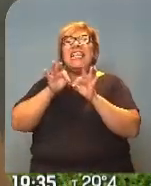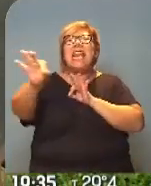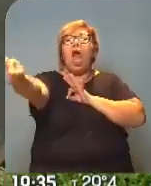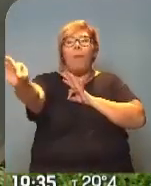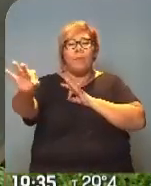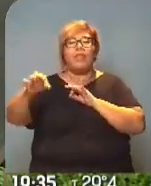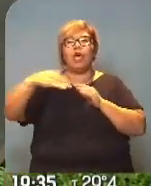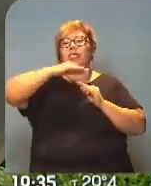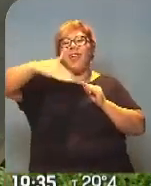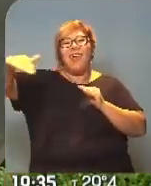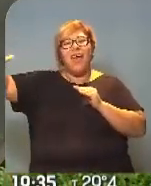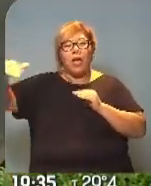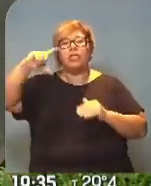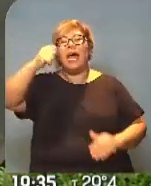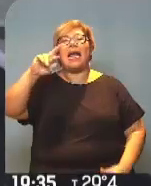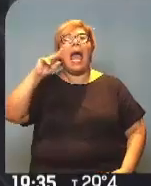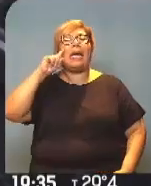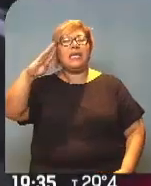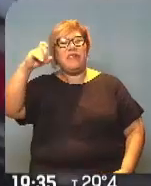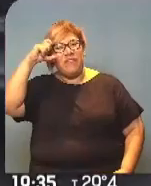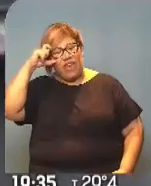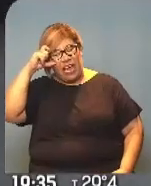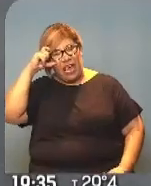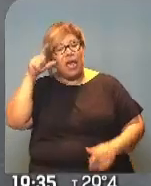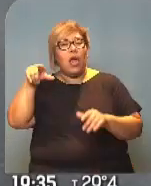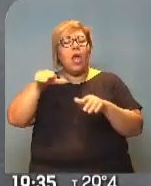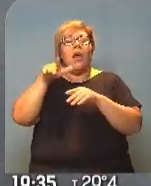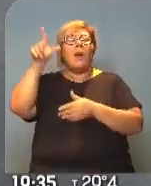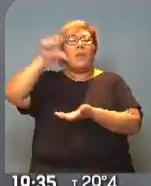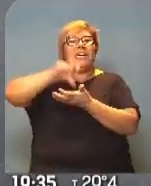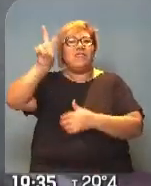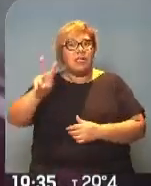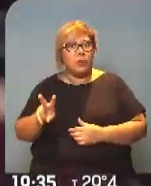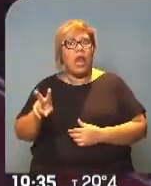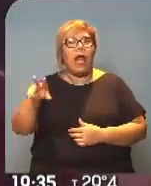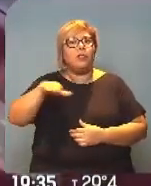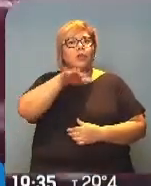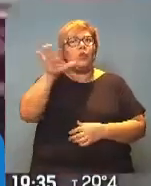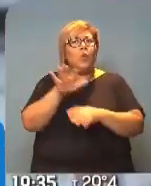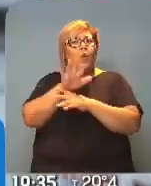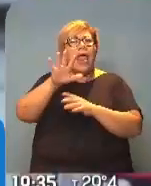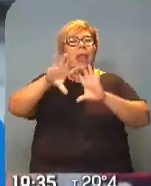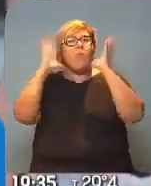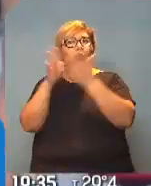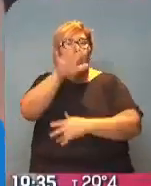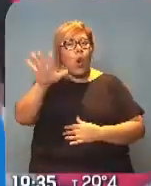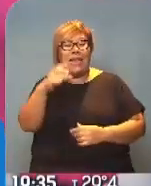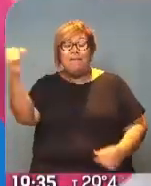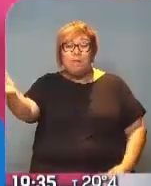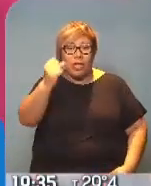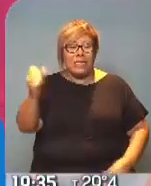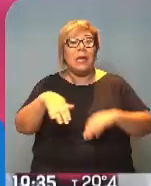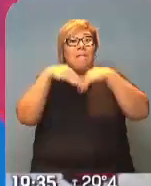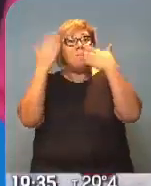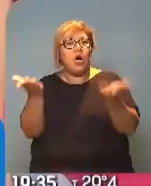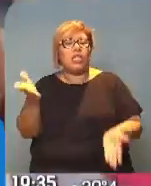Caribe, está posicionada geográficamente en un lugar estratégico. Por lo tanto, ese ciclo progresista que se